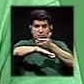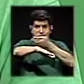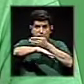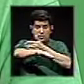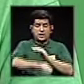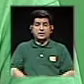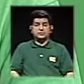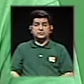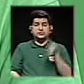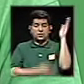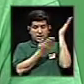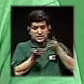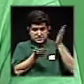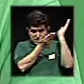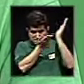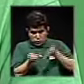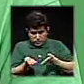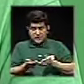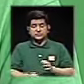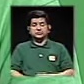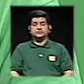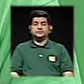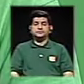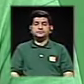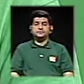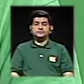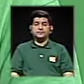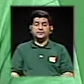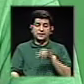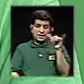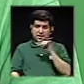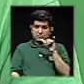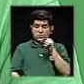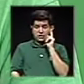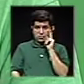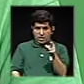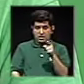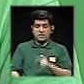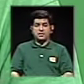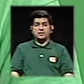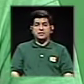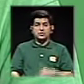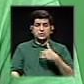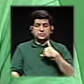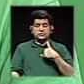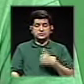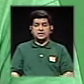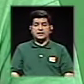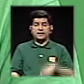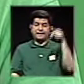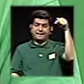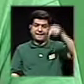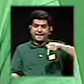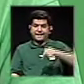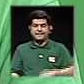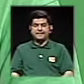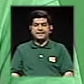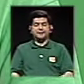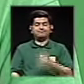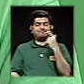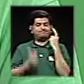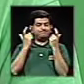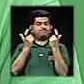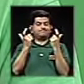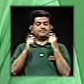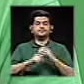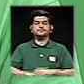el sector importador verdad que que que que también este ha ha colocado digamos bastantes ganancias